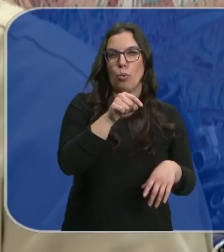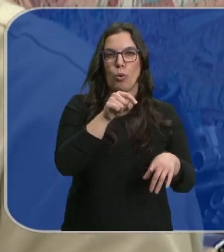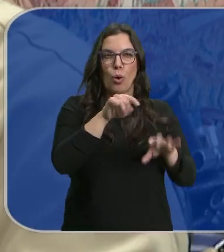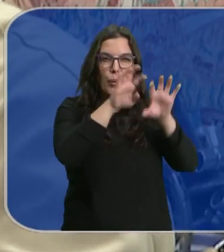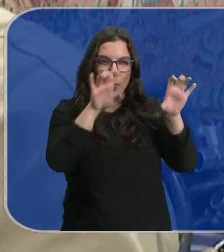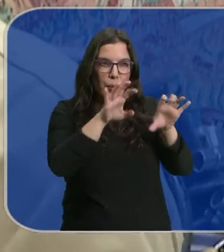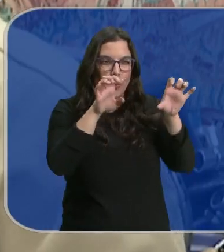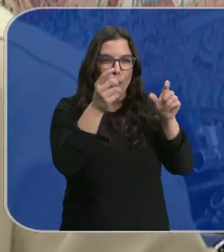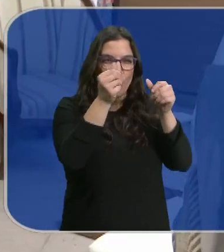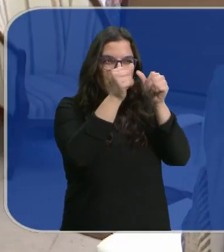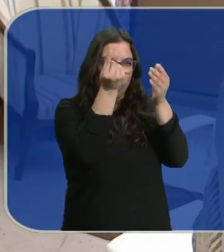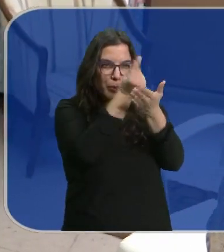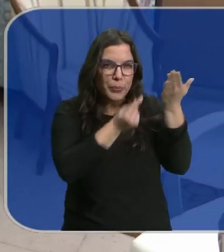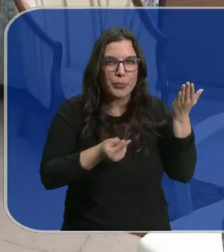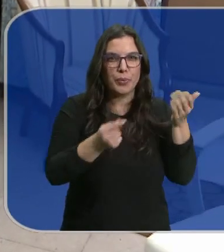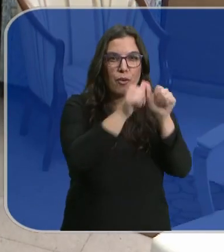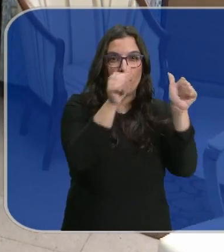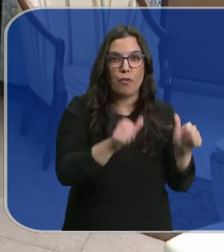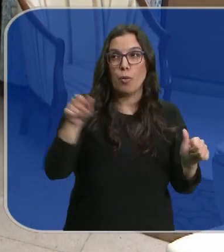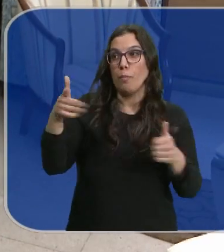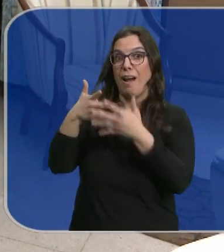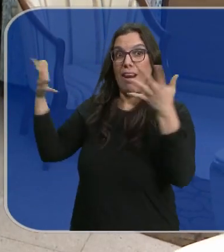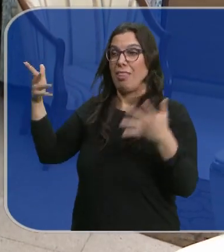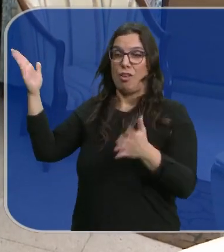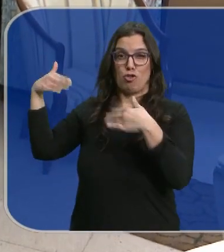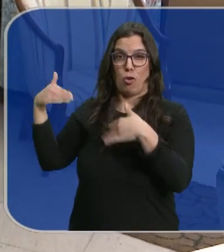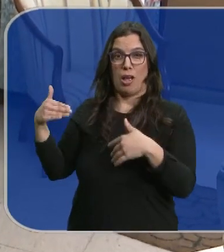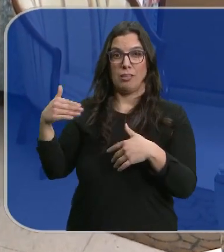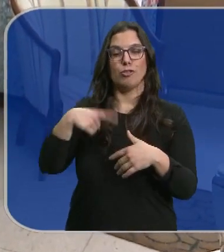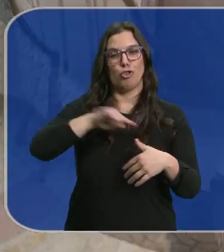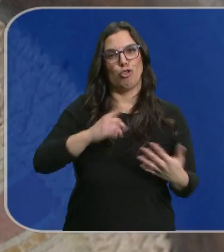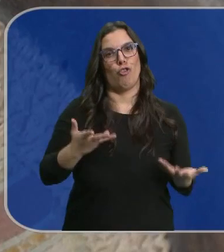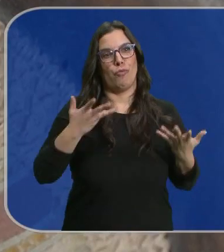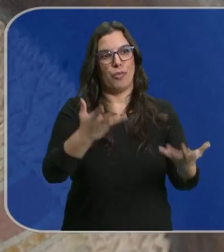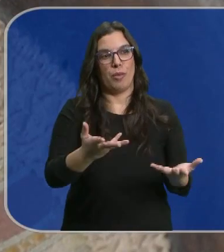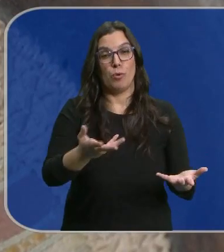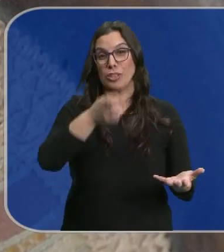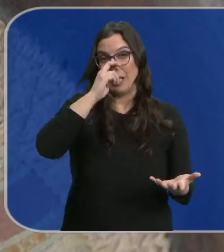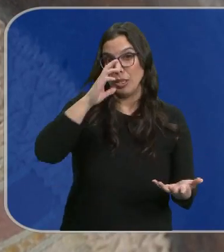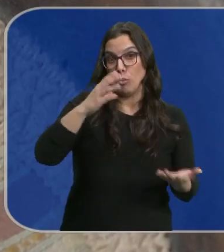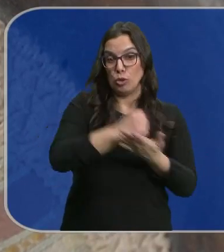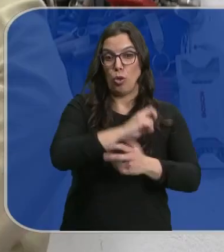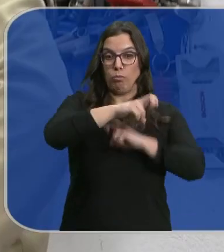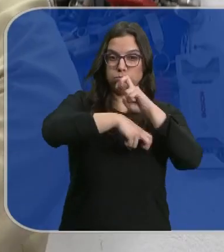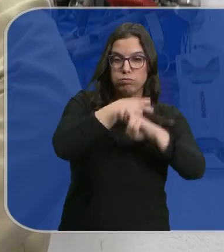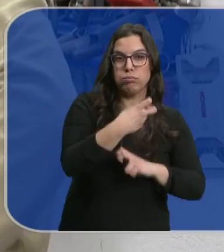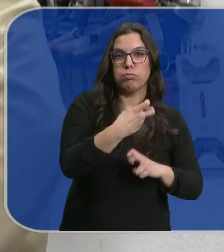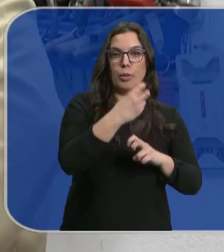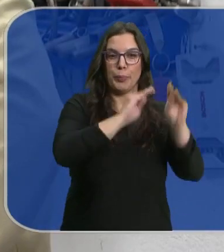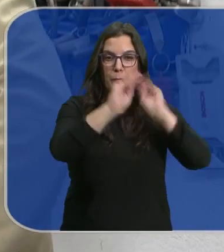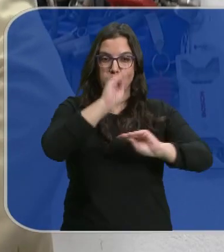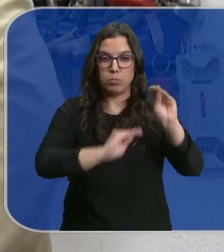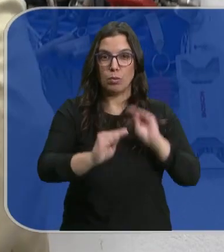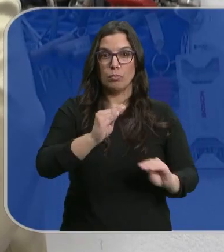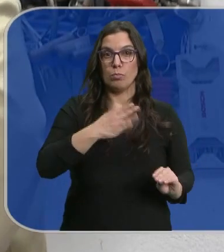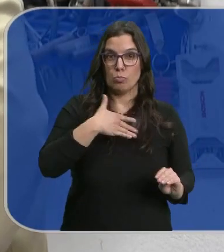gran superficie no te la va a dar porque no la hacen, pero todo lo que sea mueble antiguo que hay que recuperar, como tengo por